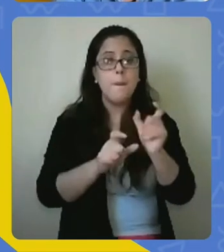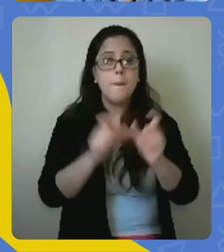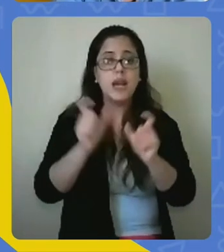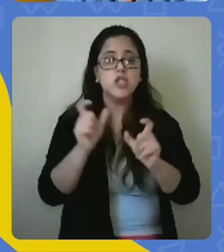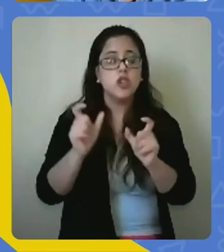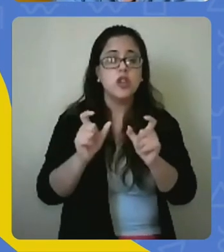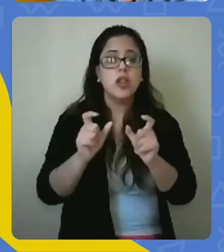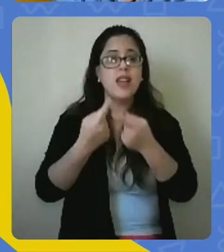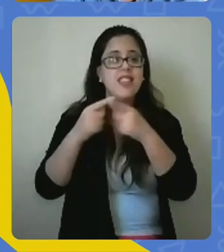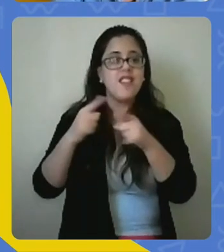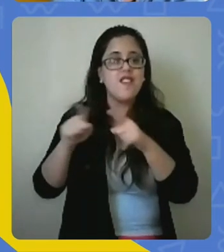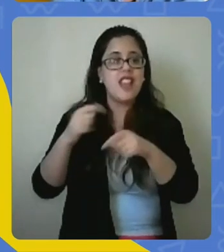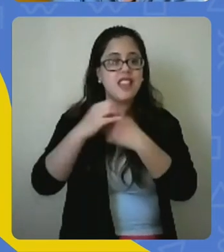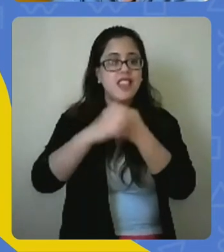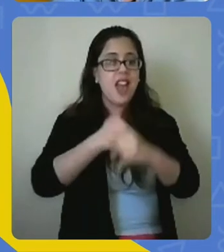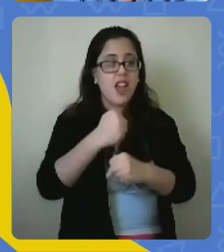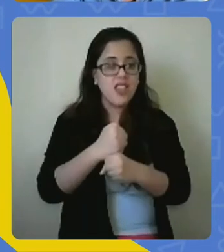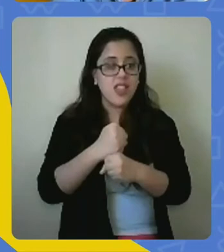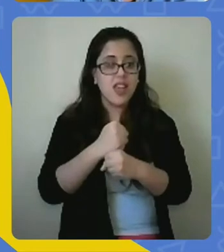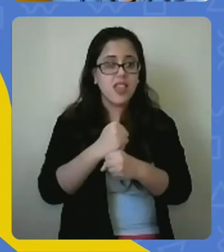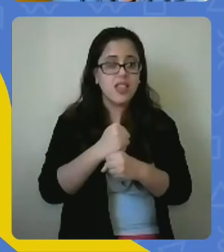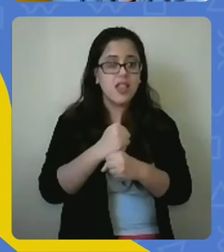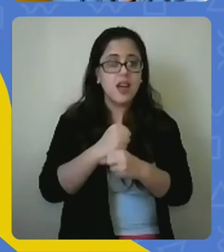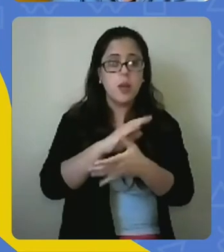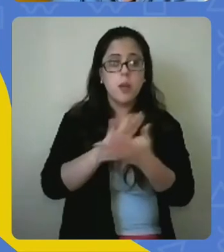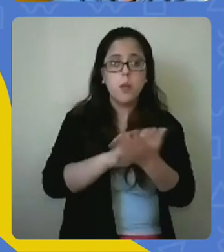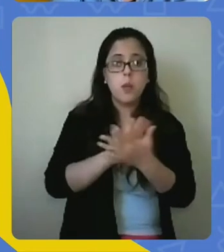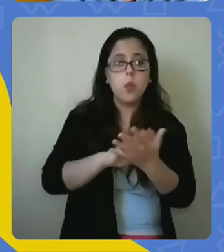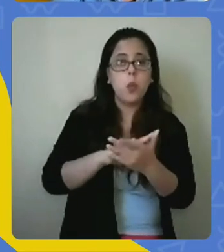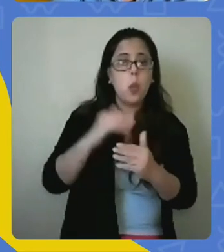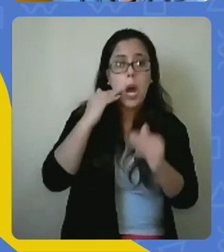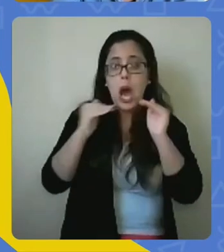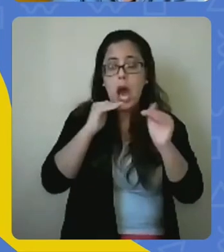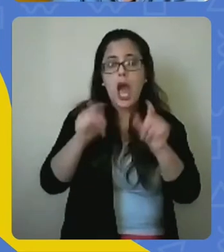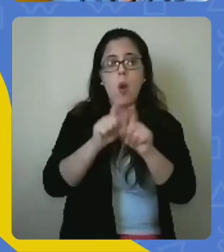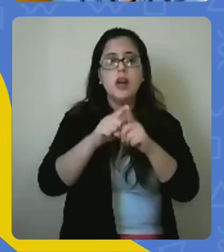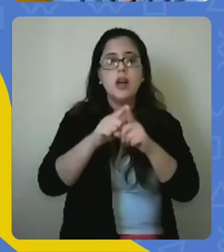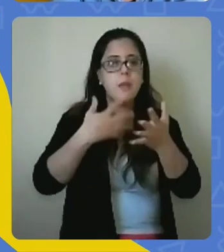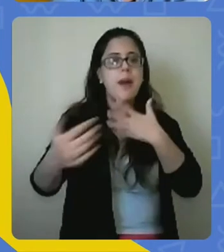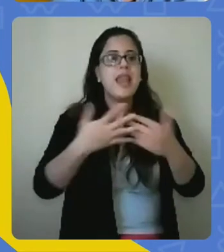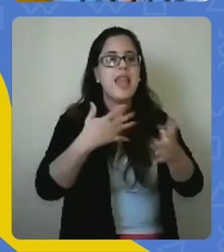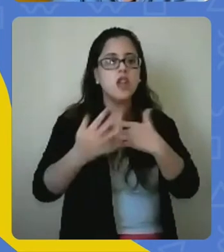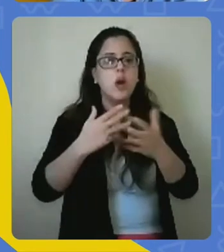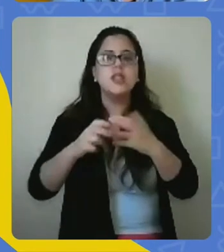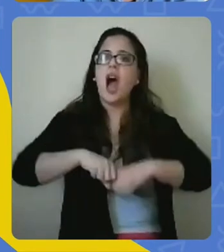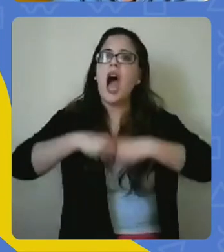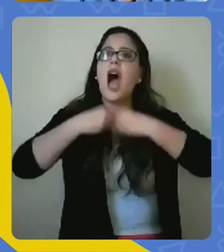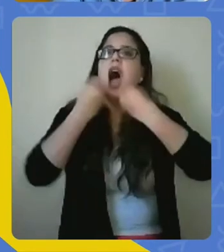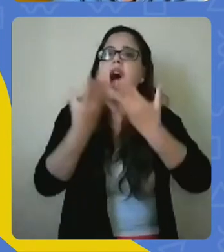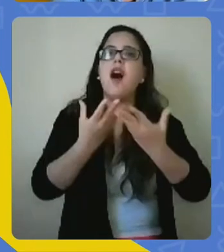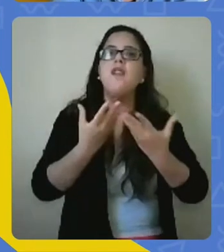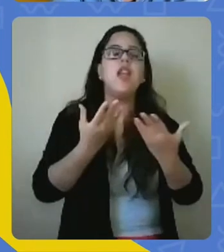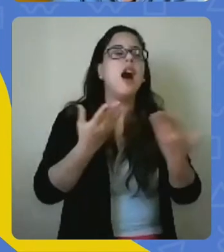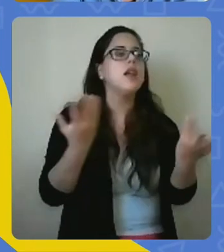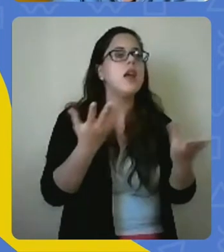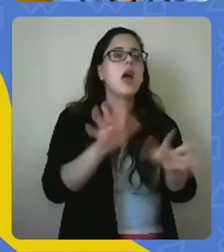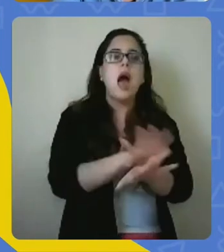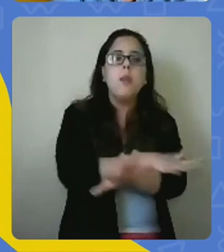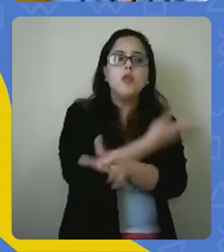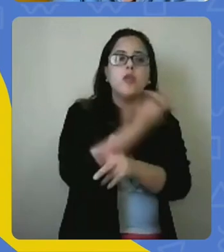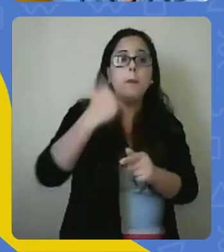generación, en donde los chicos son mucho más espontáneos y mucho más naturales para hablar de sus emociones, y el adulto está como más inhibido y más